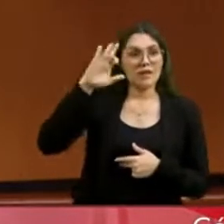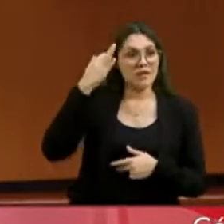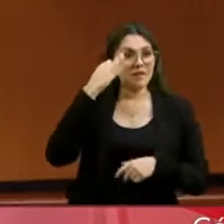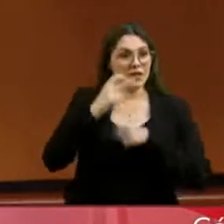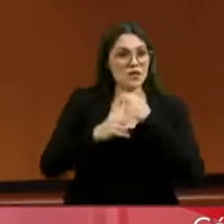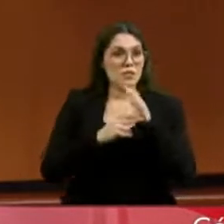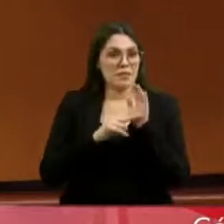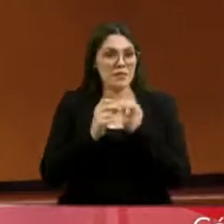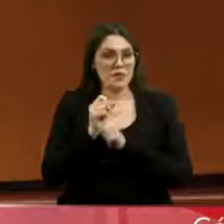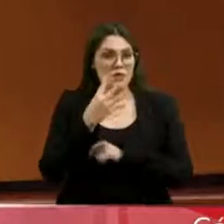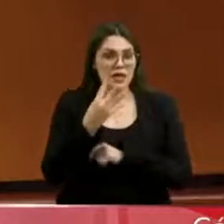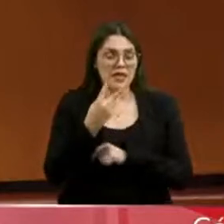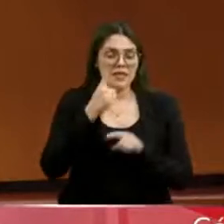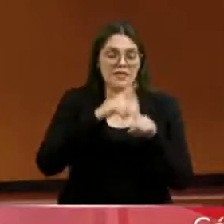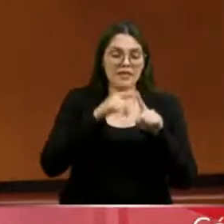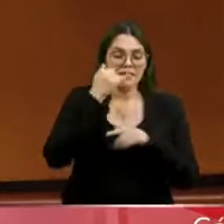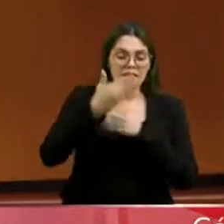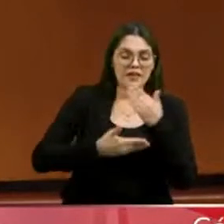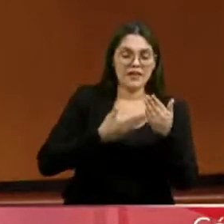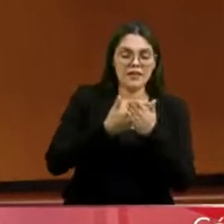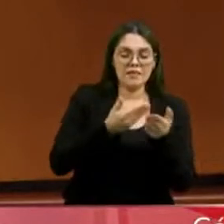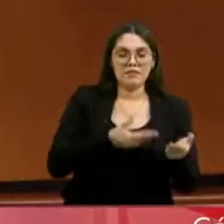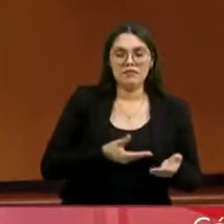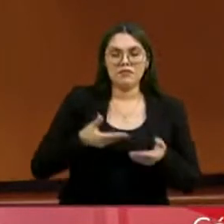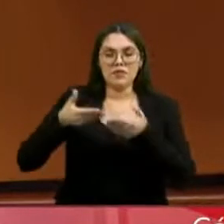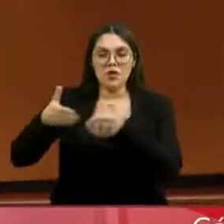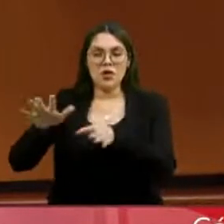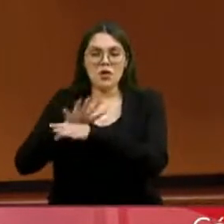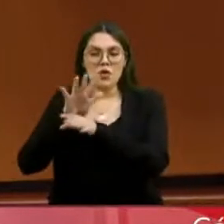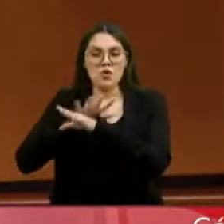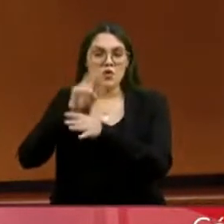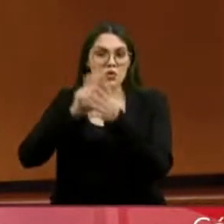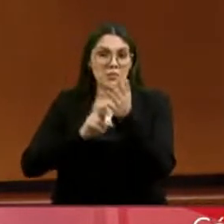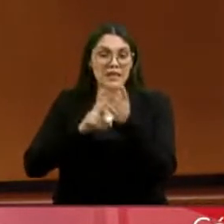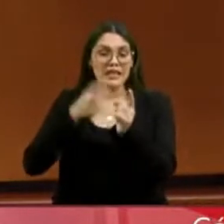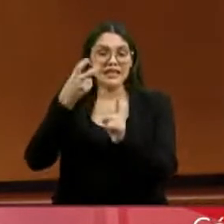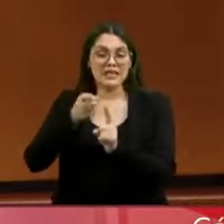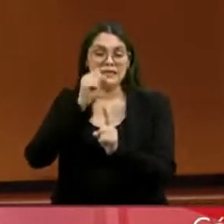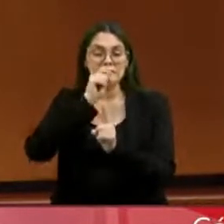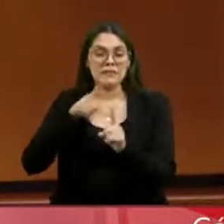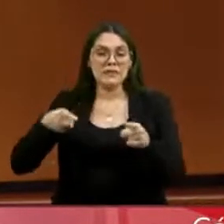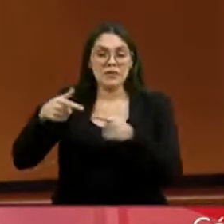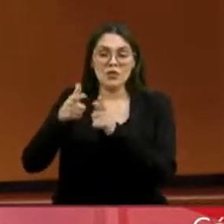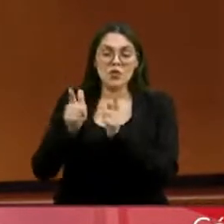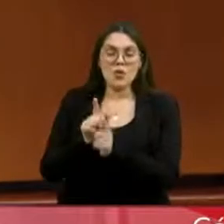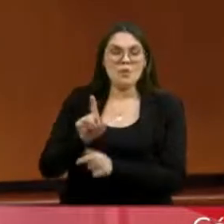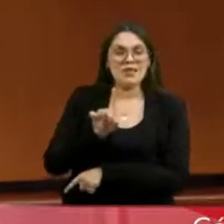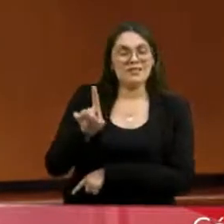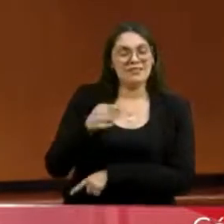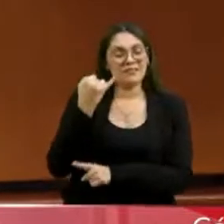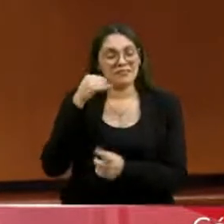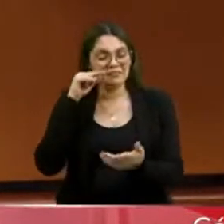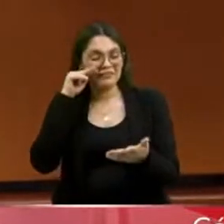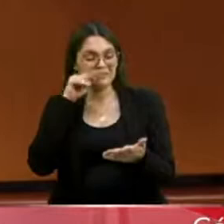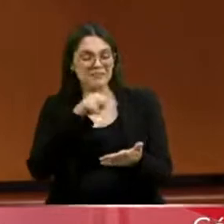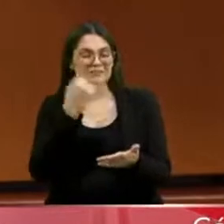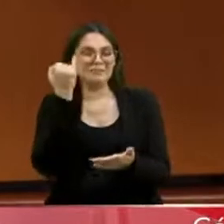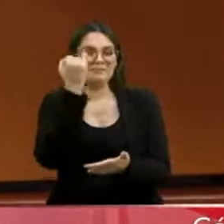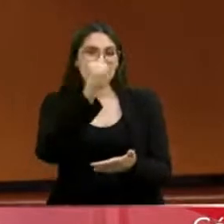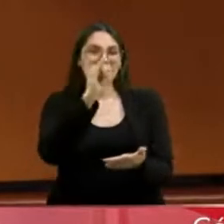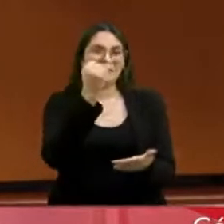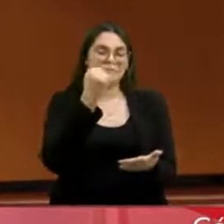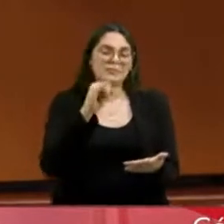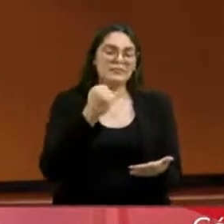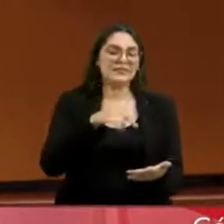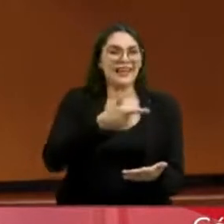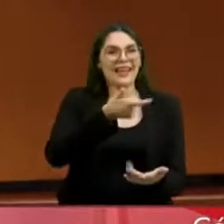envió un paquete de reformas constitucionales de los que la oposición se burló hasta cansarse. Decían